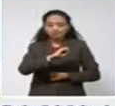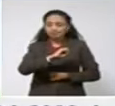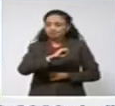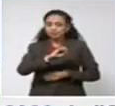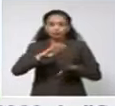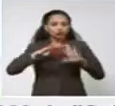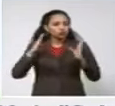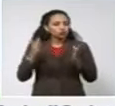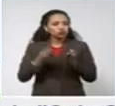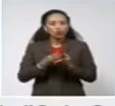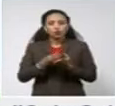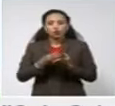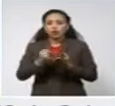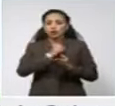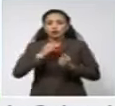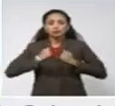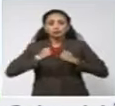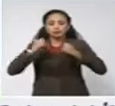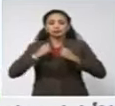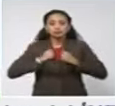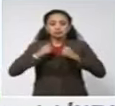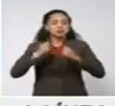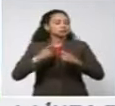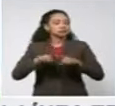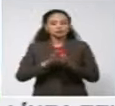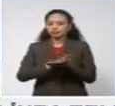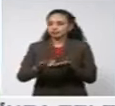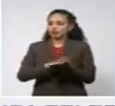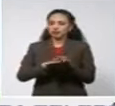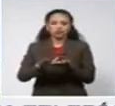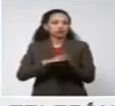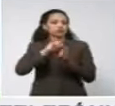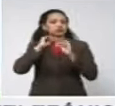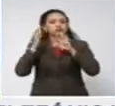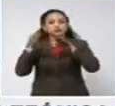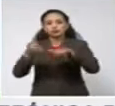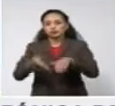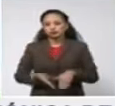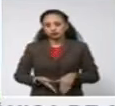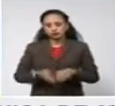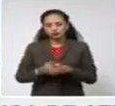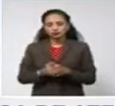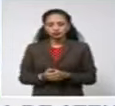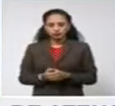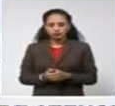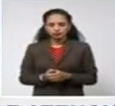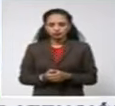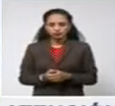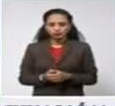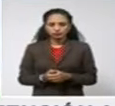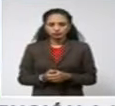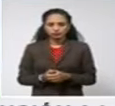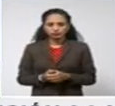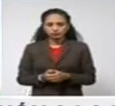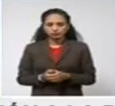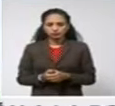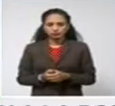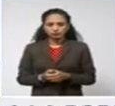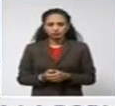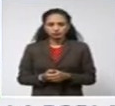su reanimación y lamentablemente fallece esta paciente.